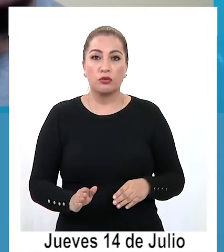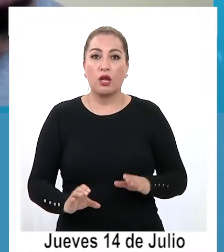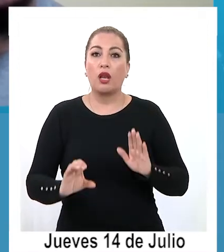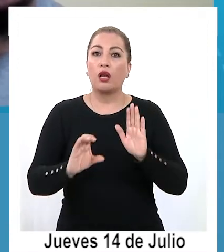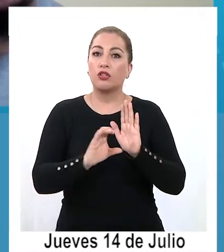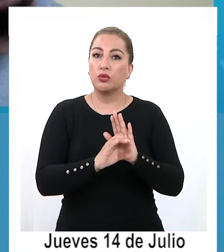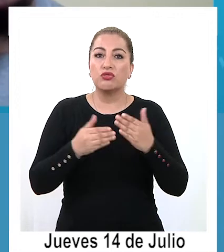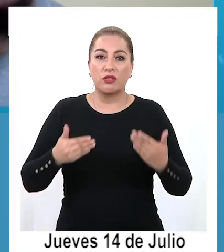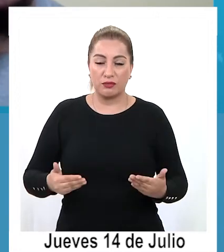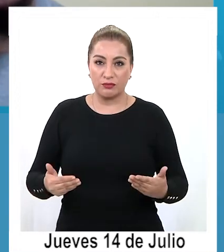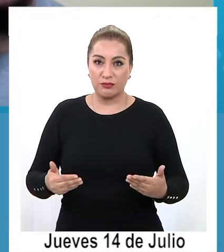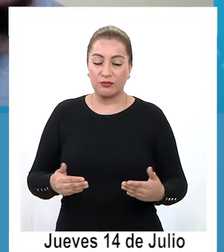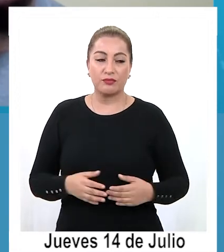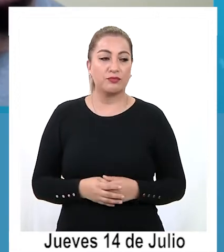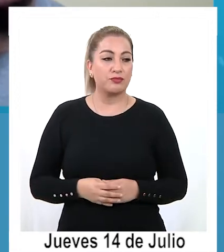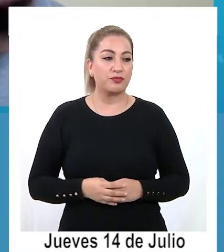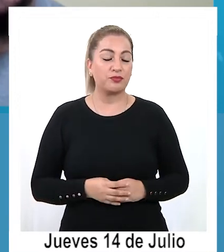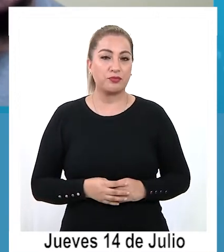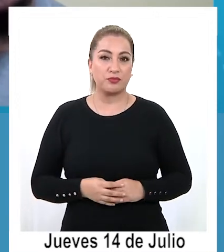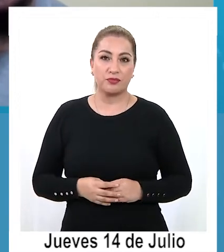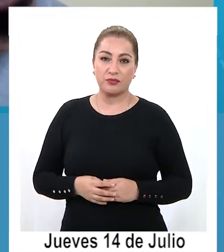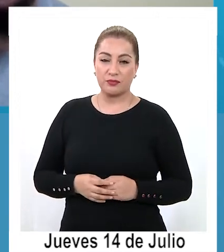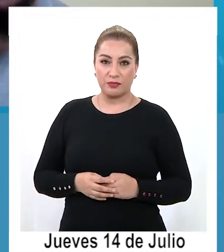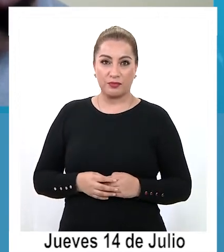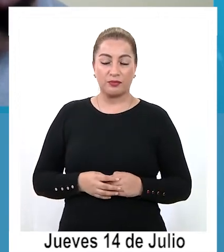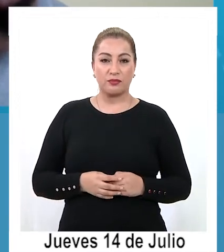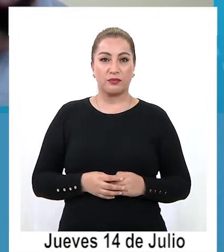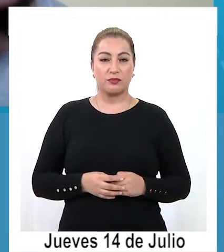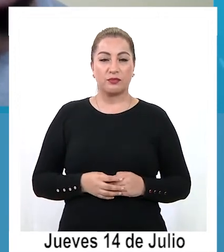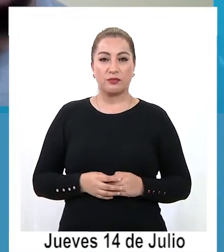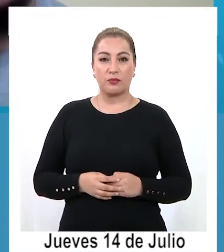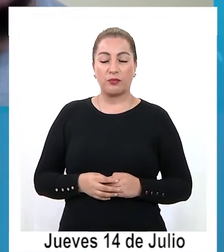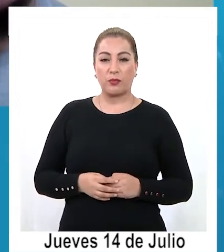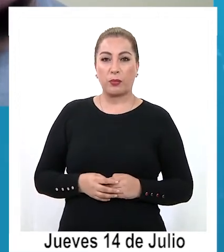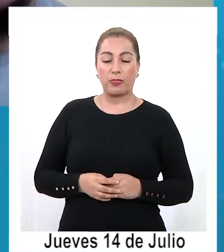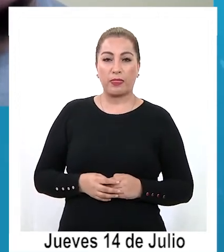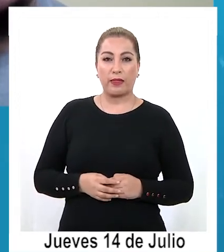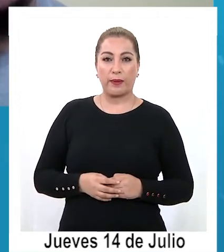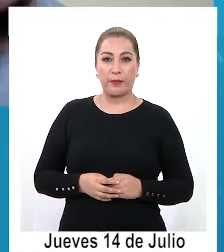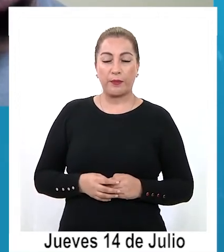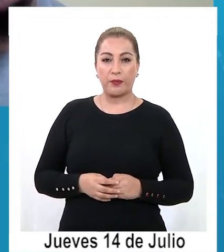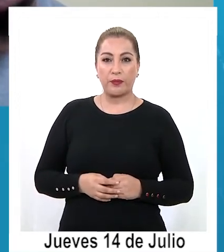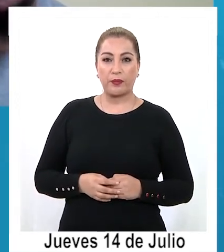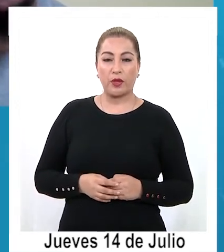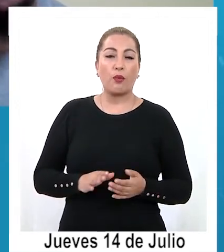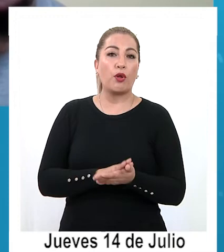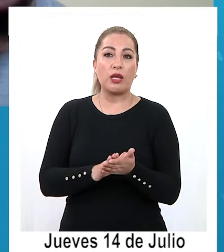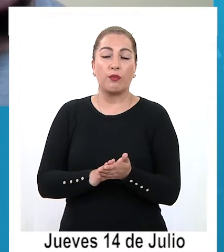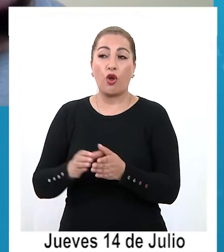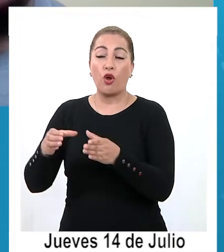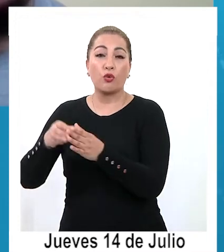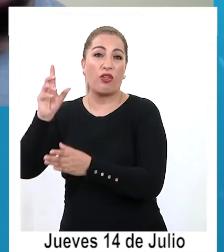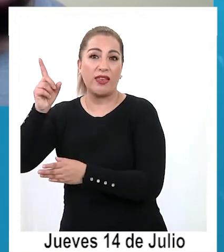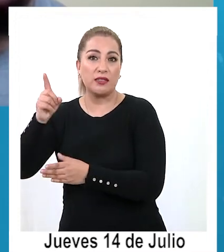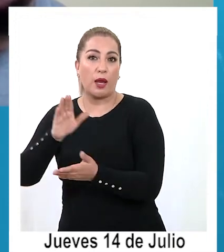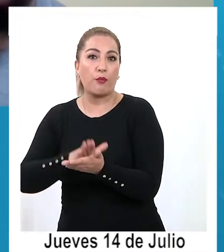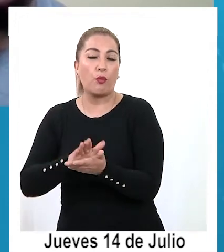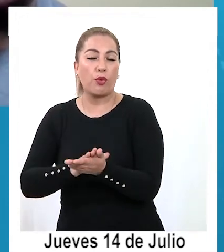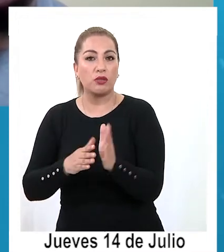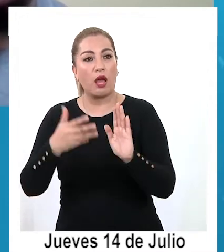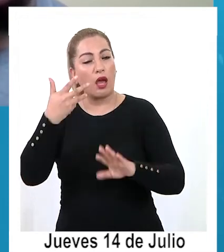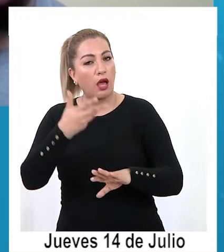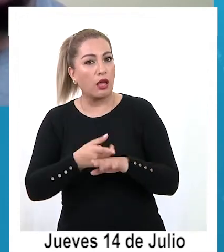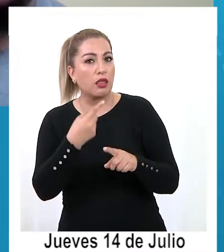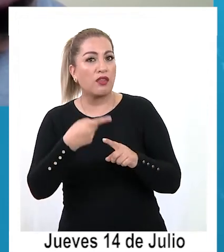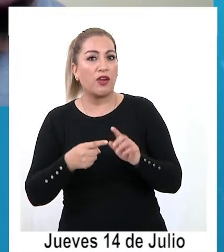constitución. Uh-huh. Claro, y si uno revisa la propuesta que hace la derecha, se mantienen se